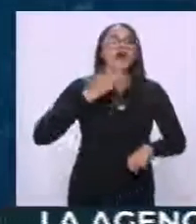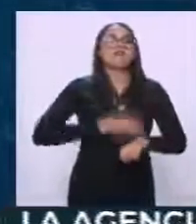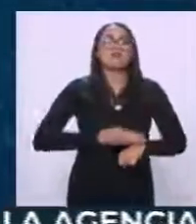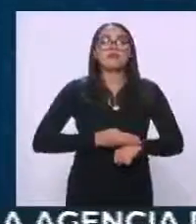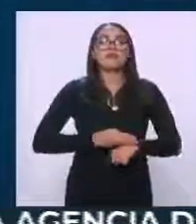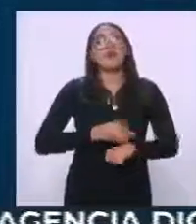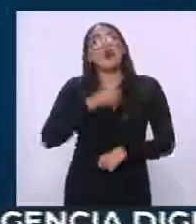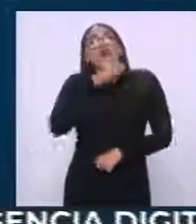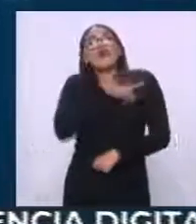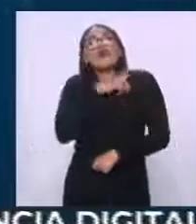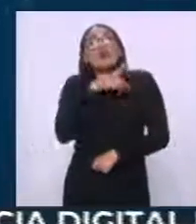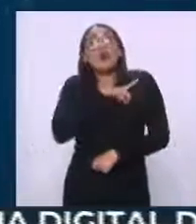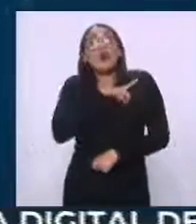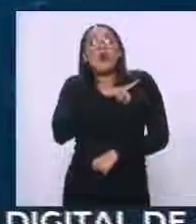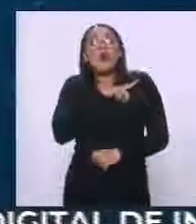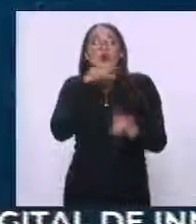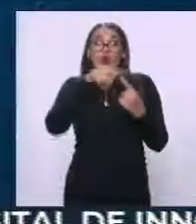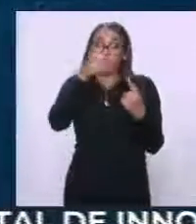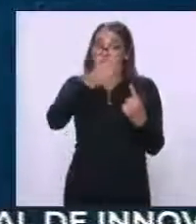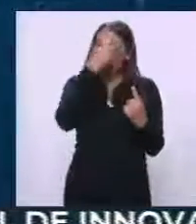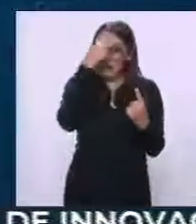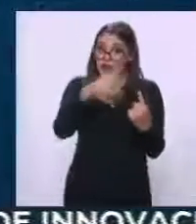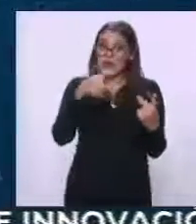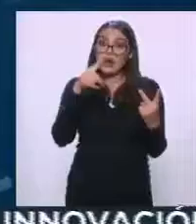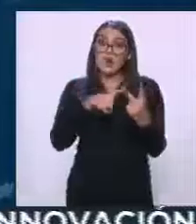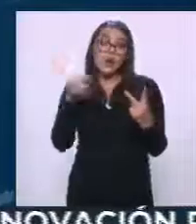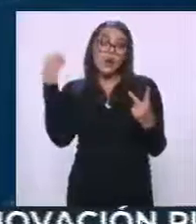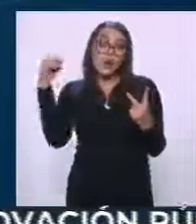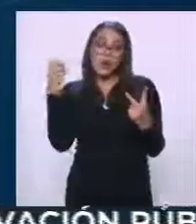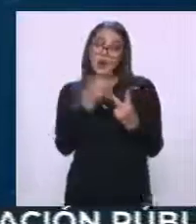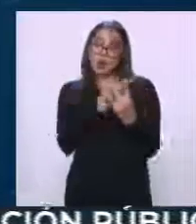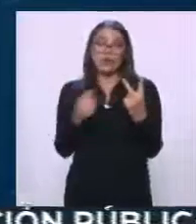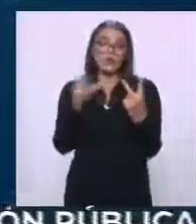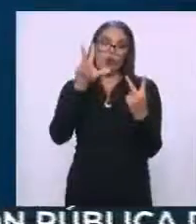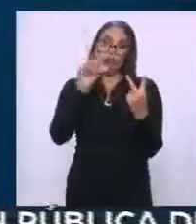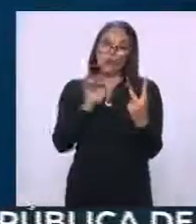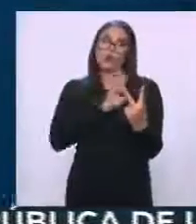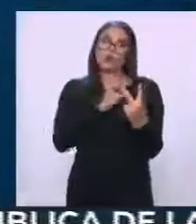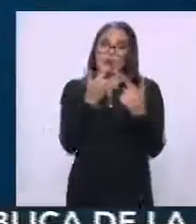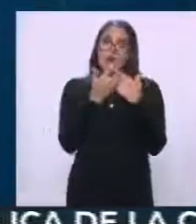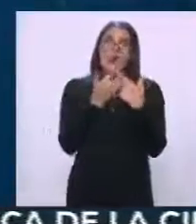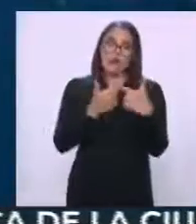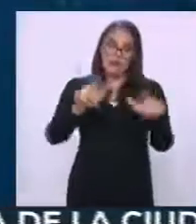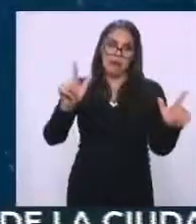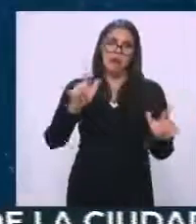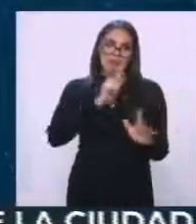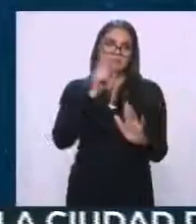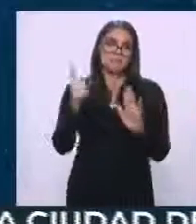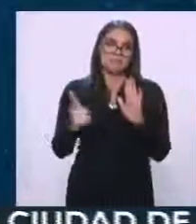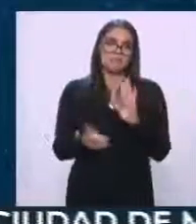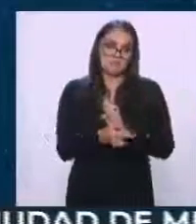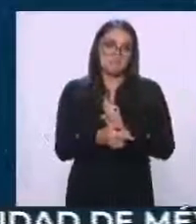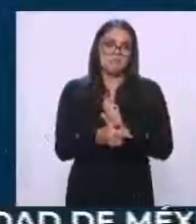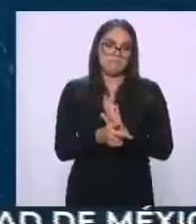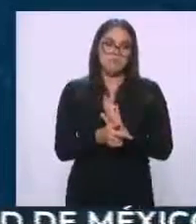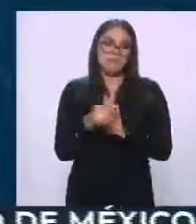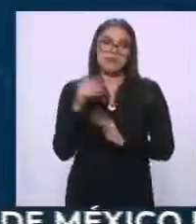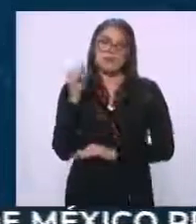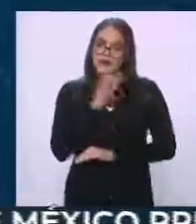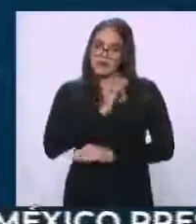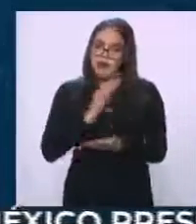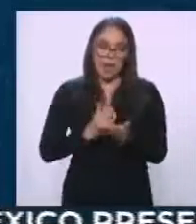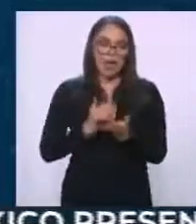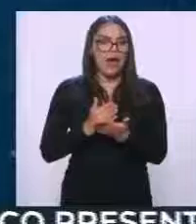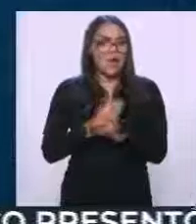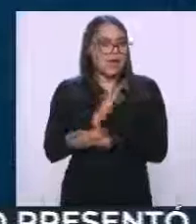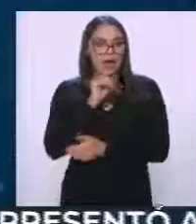caso de Ciudad de México y Oaxaca, donde se permite el acceso al aborto sin ningún tipo de